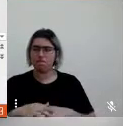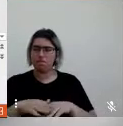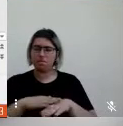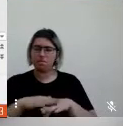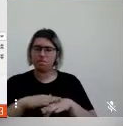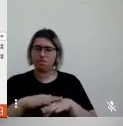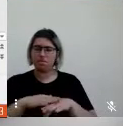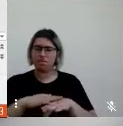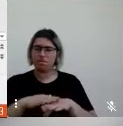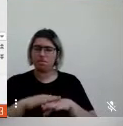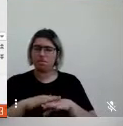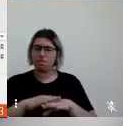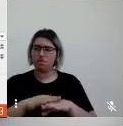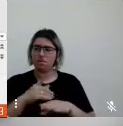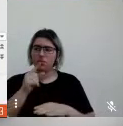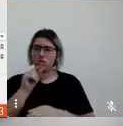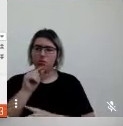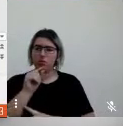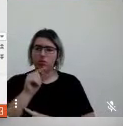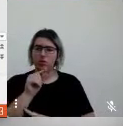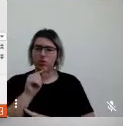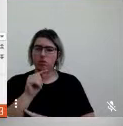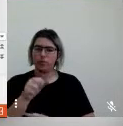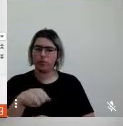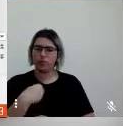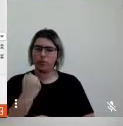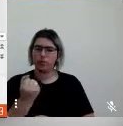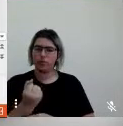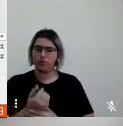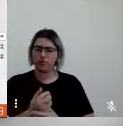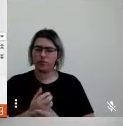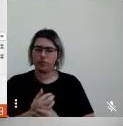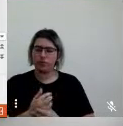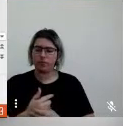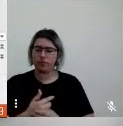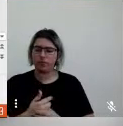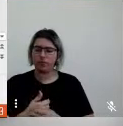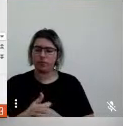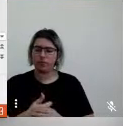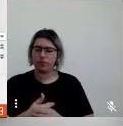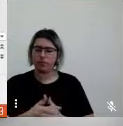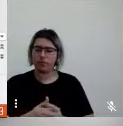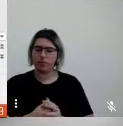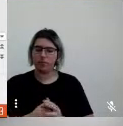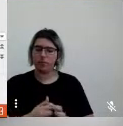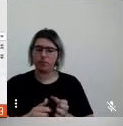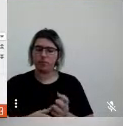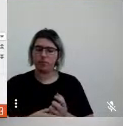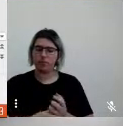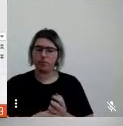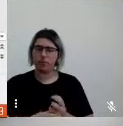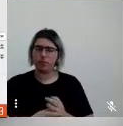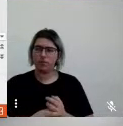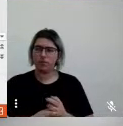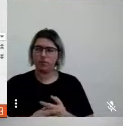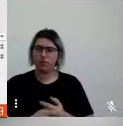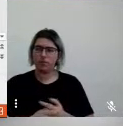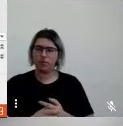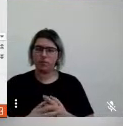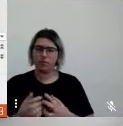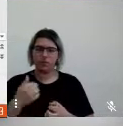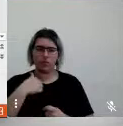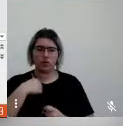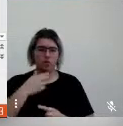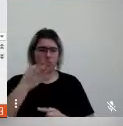perdón, a ver, un momento, a ver, ¿sí? Yo me llamo Fernando, yo estuve en Por